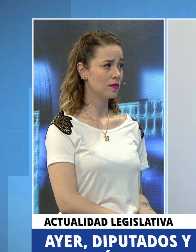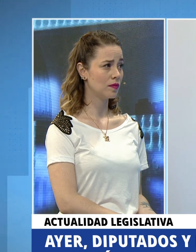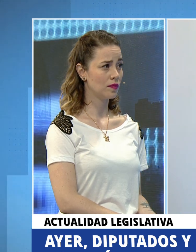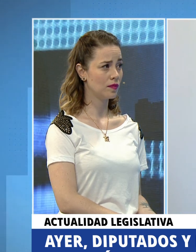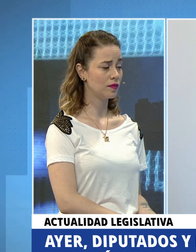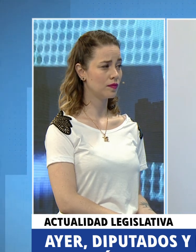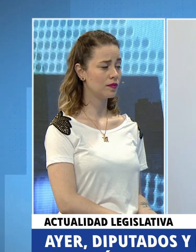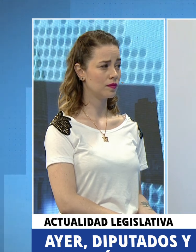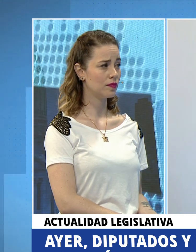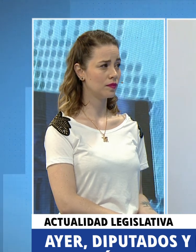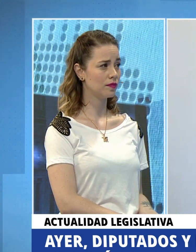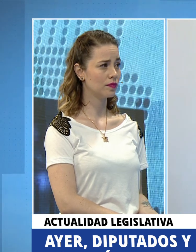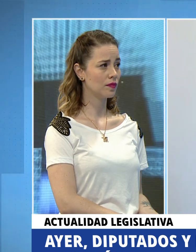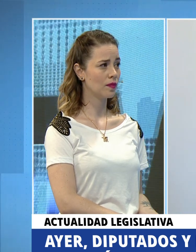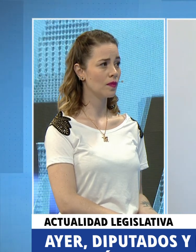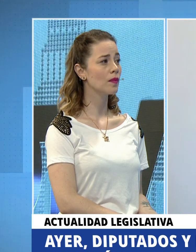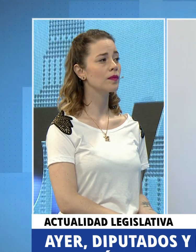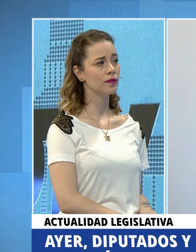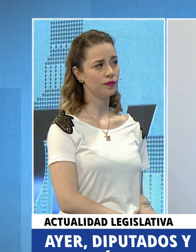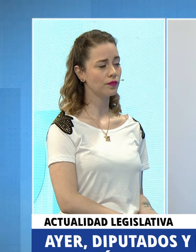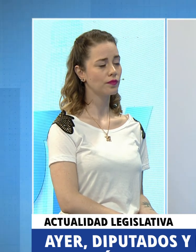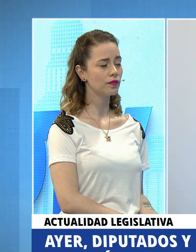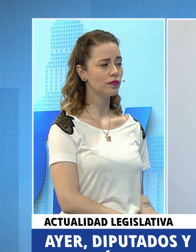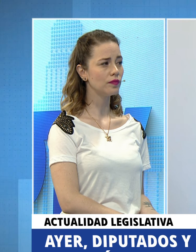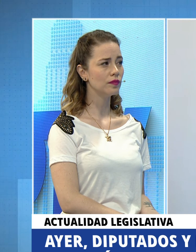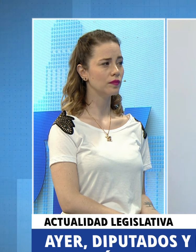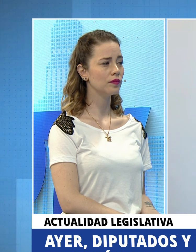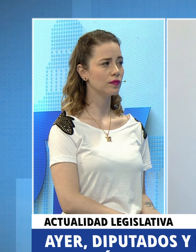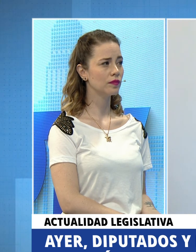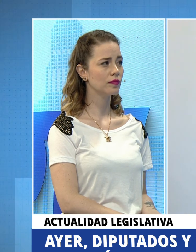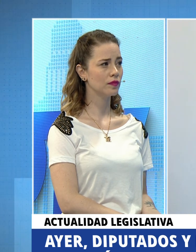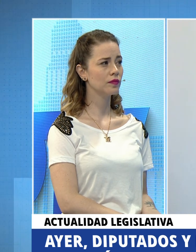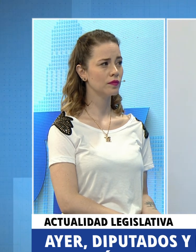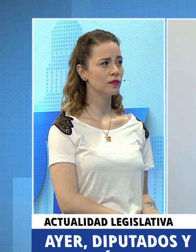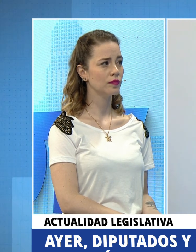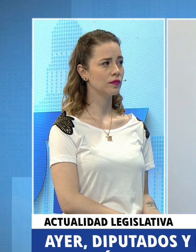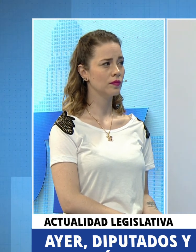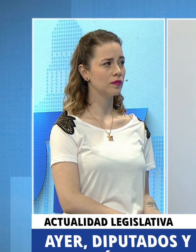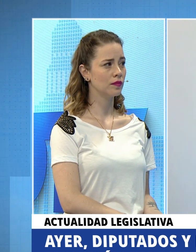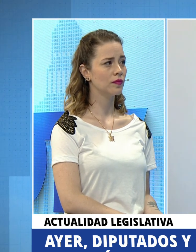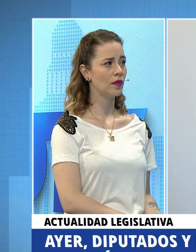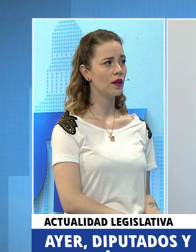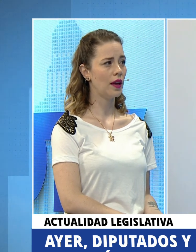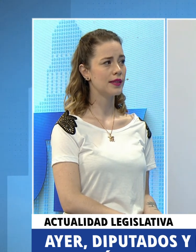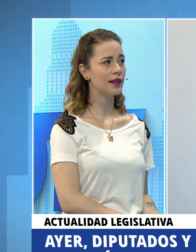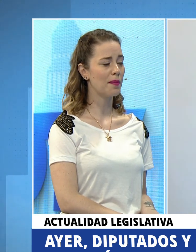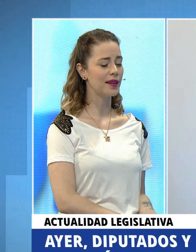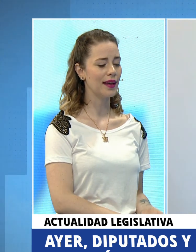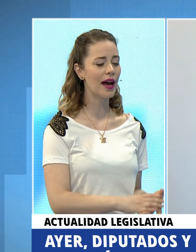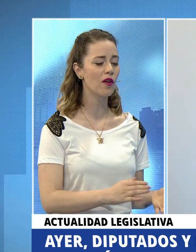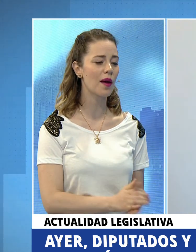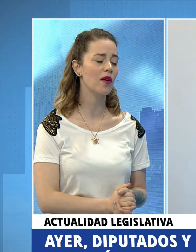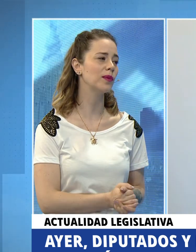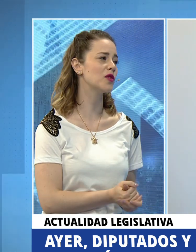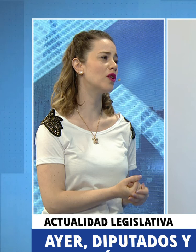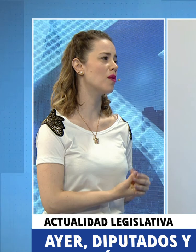Pero bueno, hay que ver si esto va a afectar la relación con la oposición o si finalmente logran saldar este tema. Exactamente.